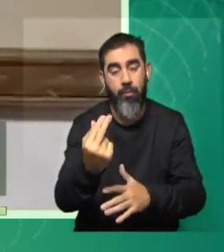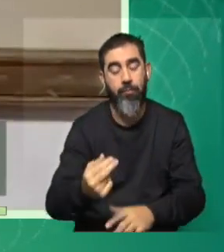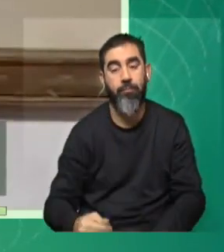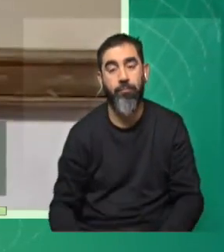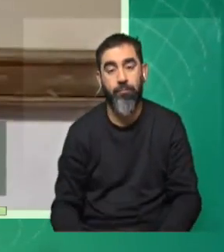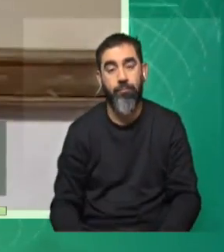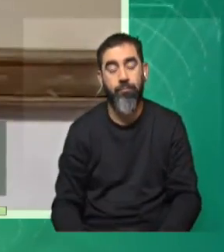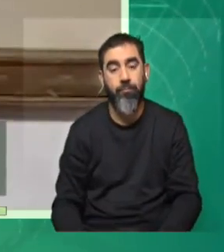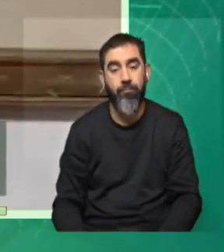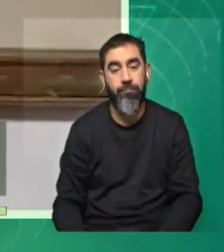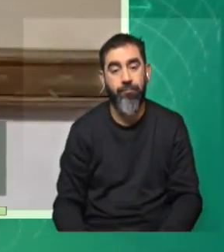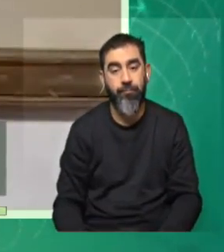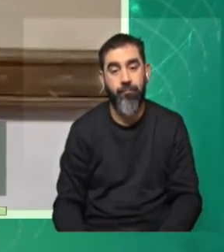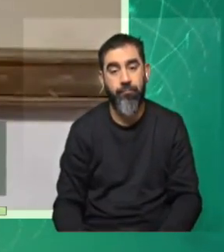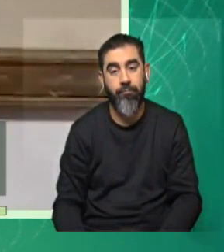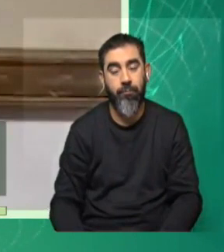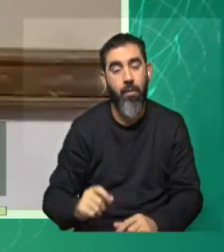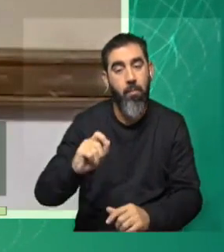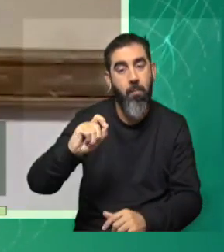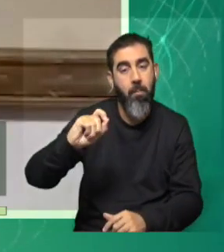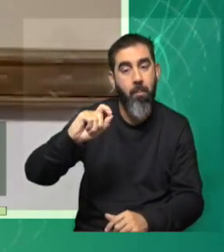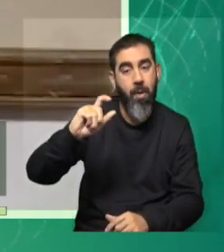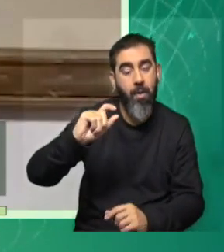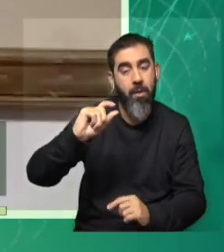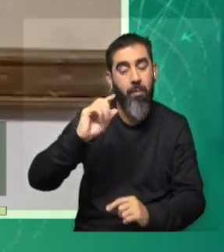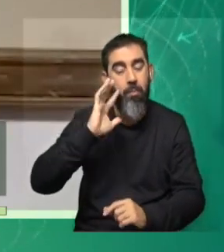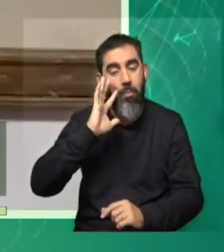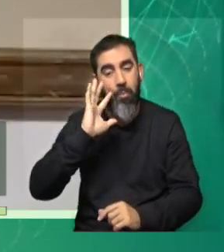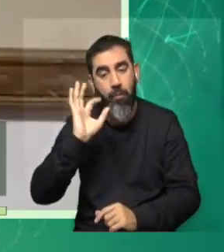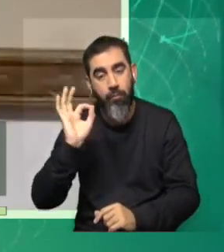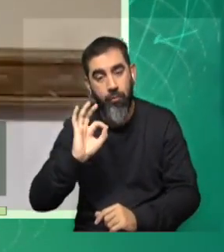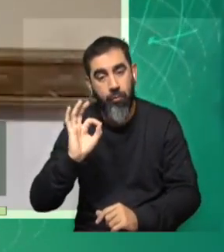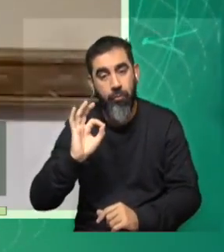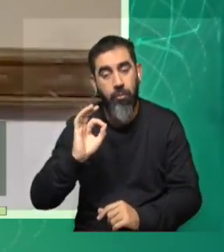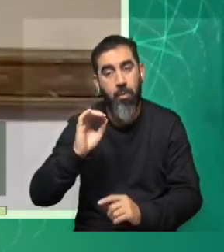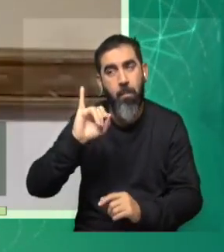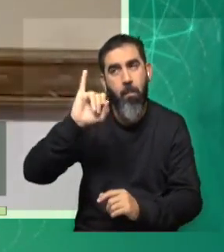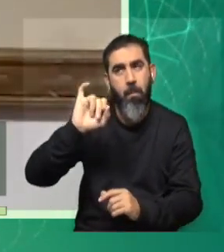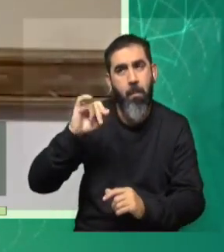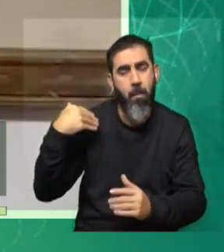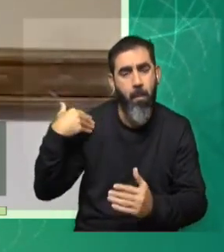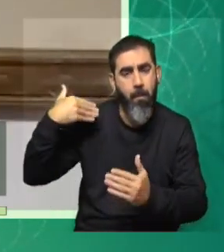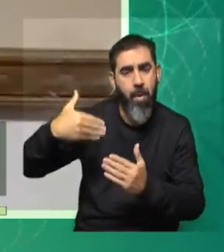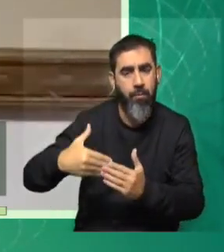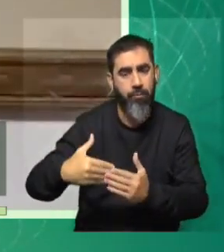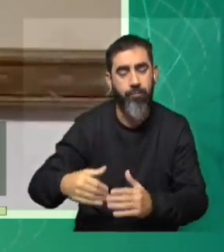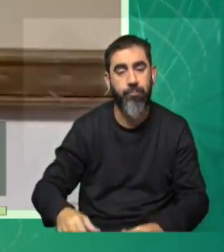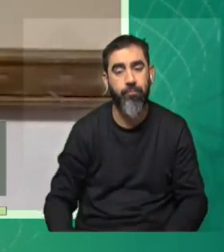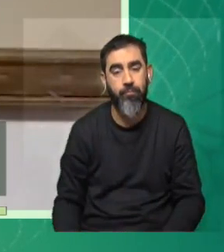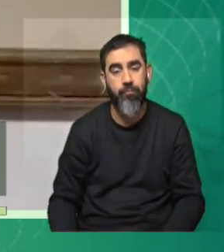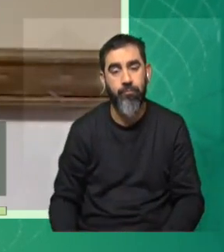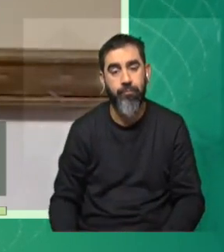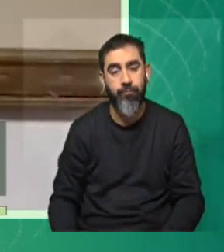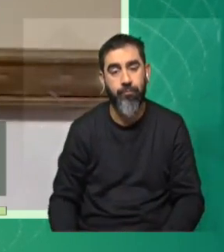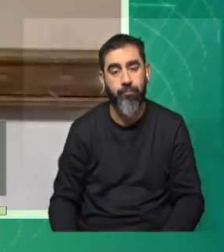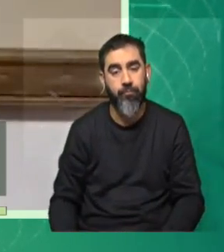que que fueron aumentados en forma transitoria comienzos del mes de mayo que Bueno ahí tenemos